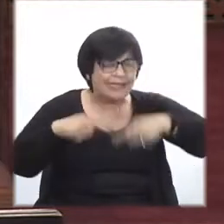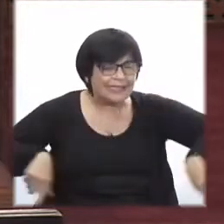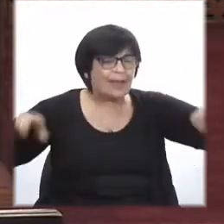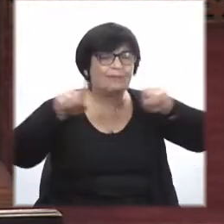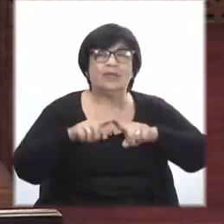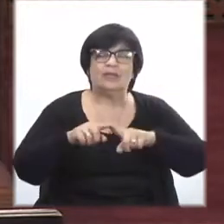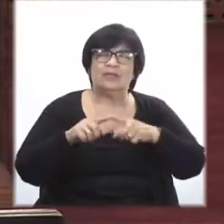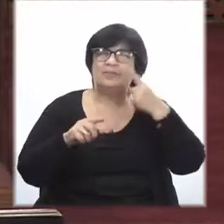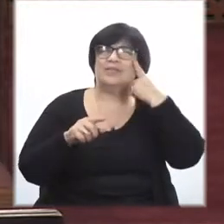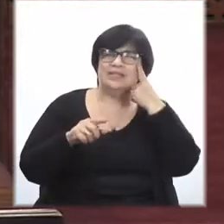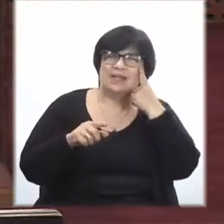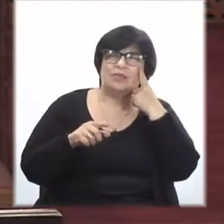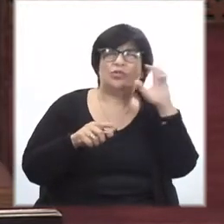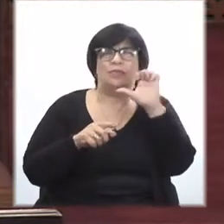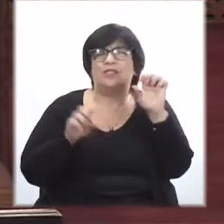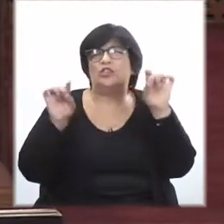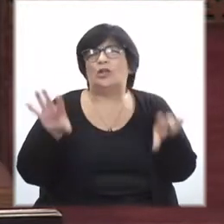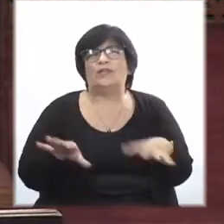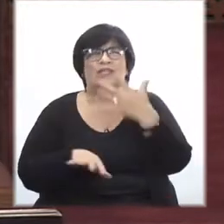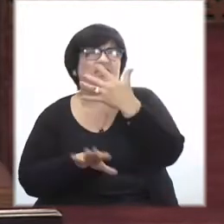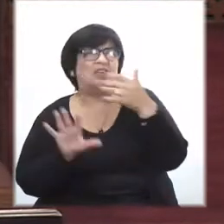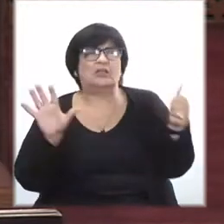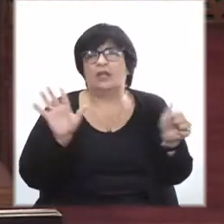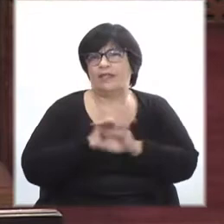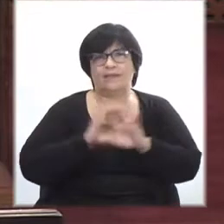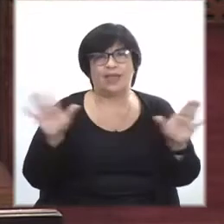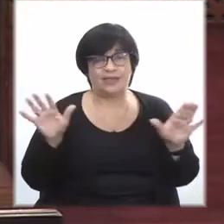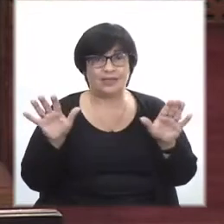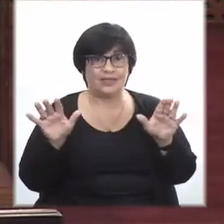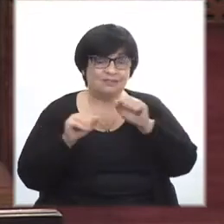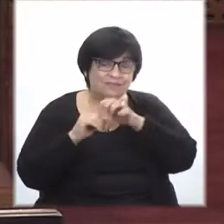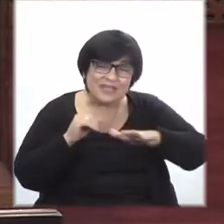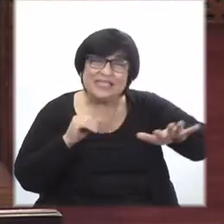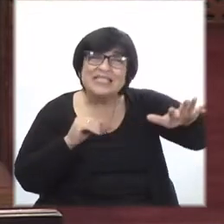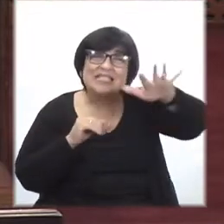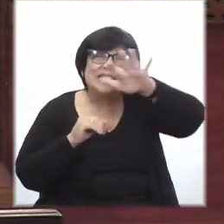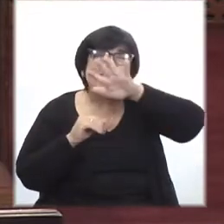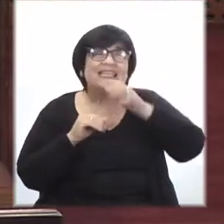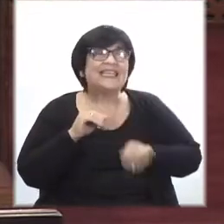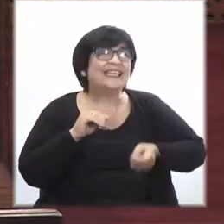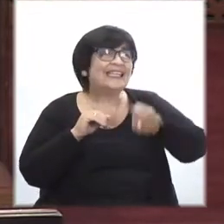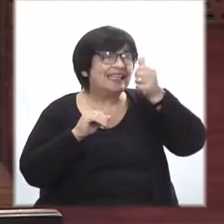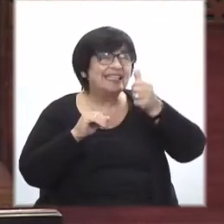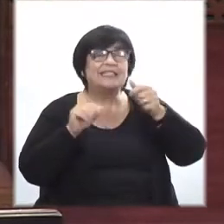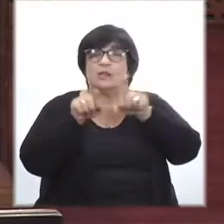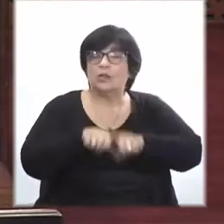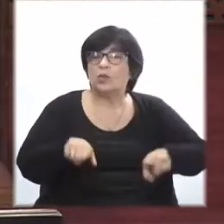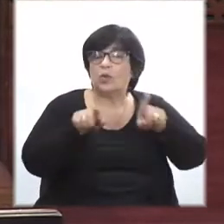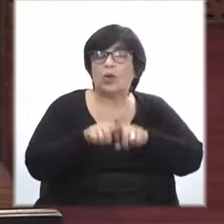en unas 5 o 6 empresas. Son actividades que ocupan superficies del país similares, pero generan